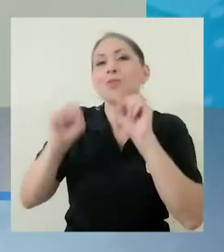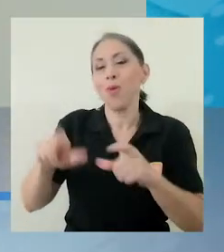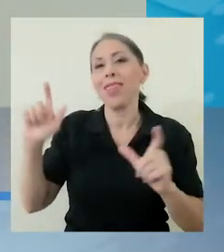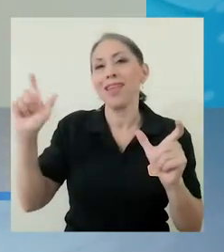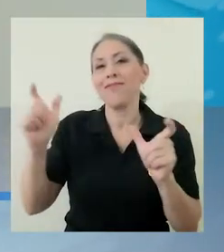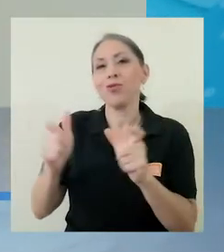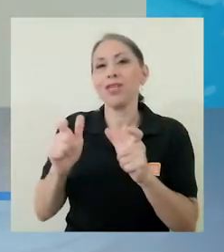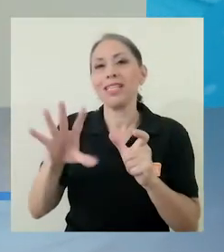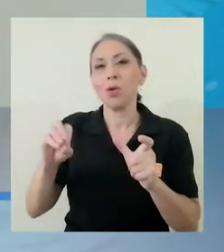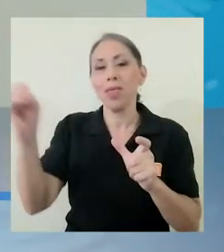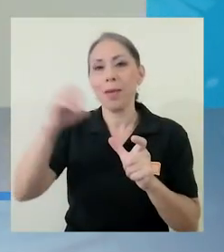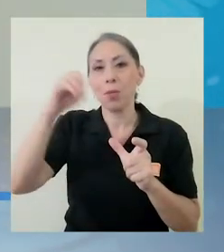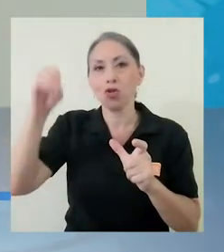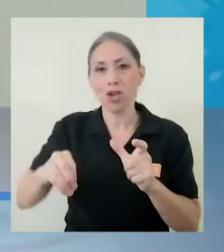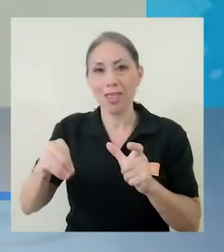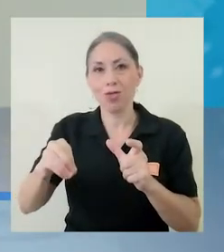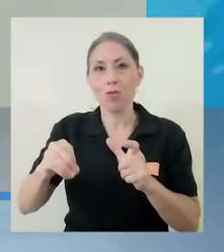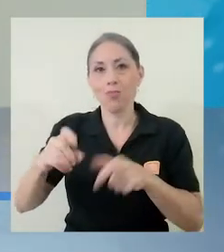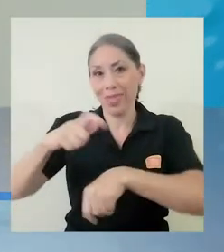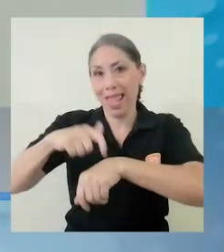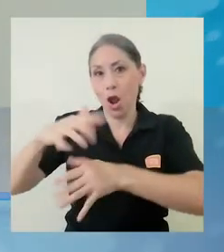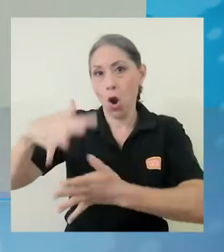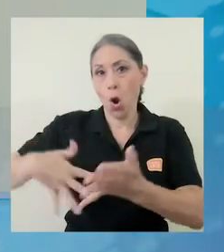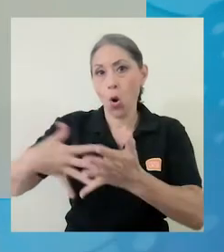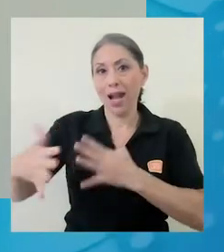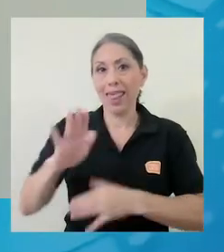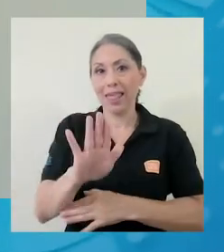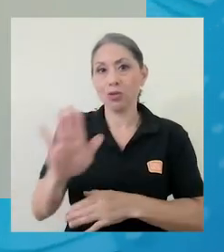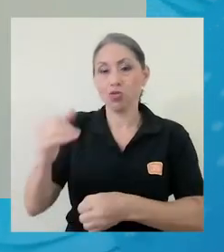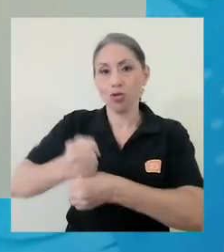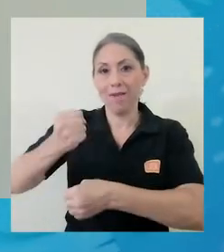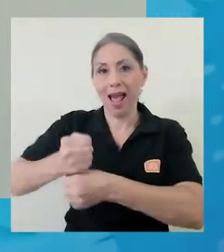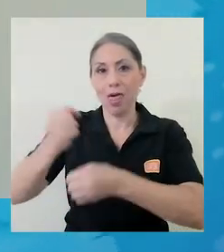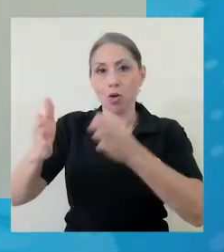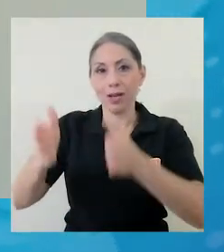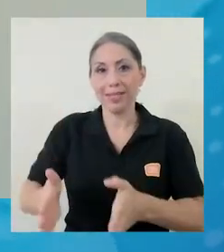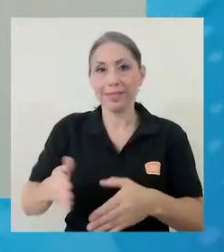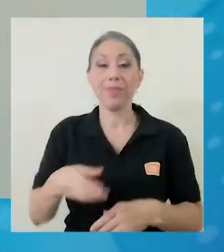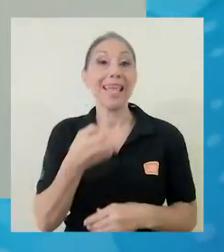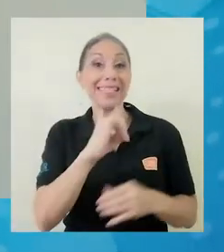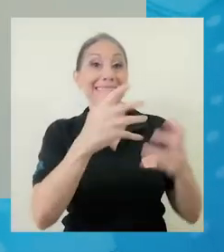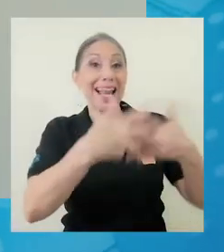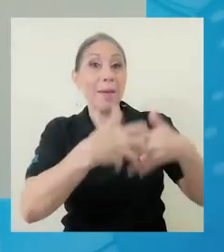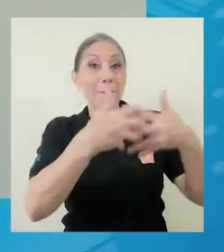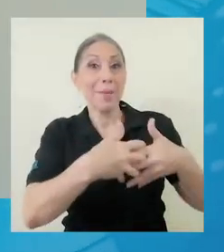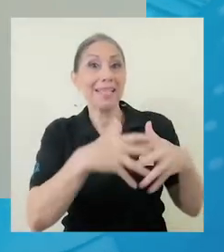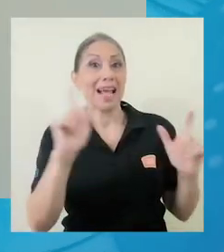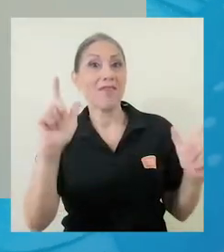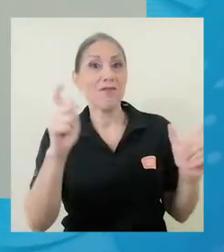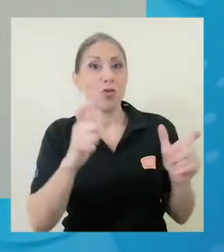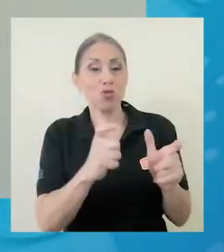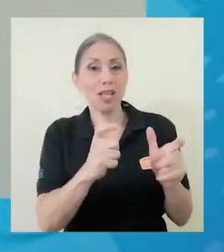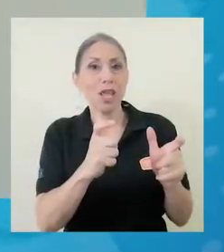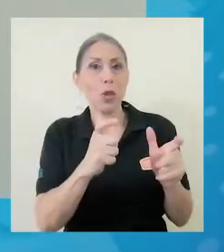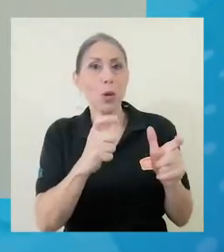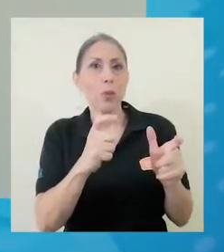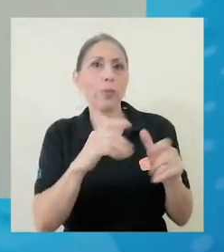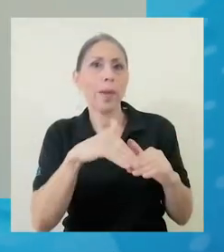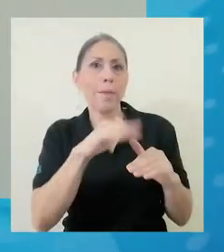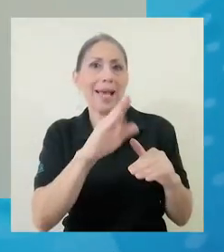sus trabajadores al 50% y si la empresa ha reducido más de 60%